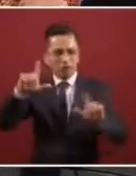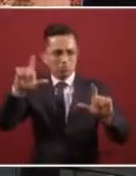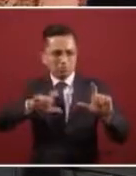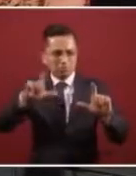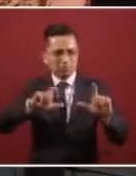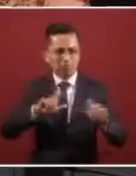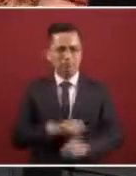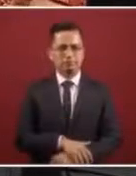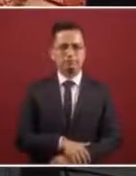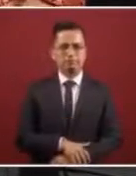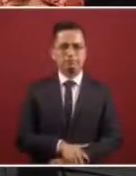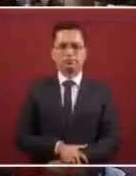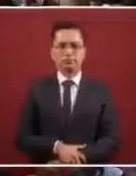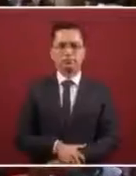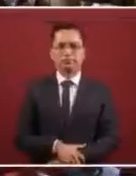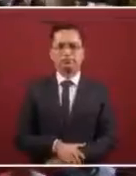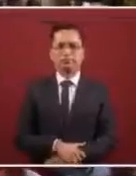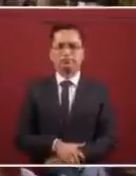oficial.